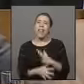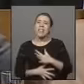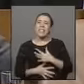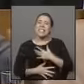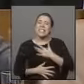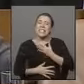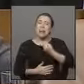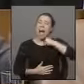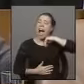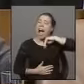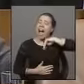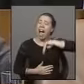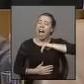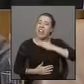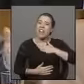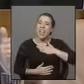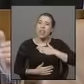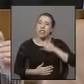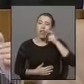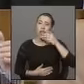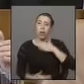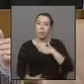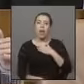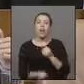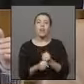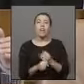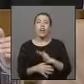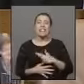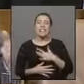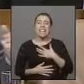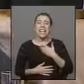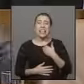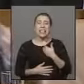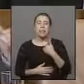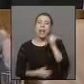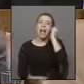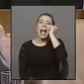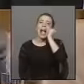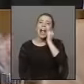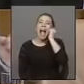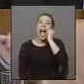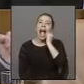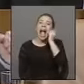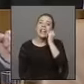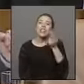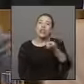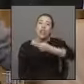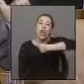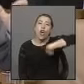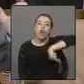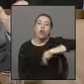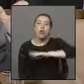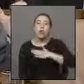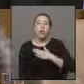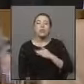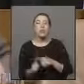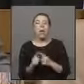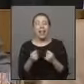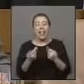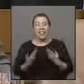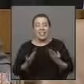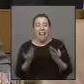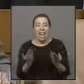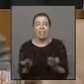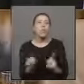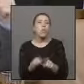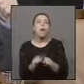de adentro del ser humano. Un trabajo de sentimiento con cariño a los nuestros. ¿Cómo que estamos tratando a nuestro